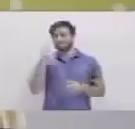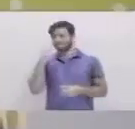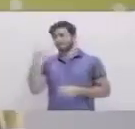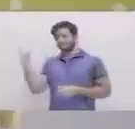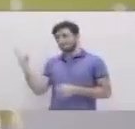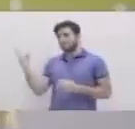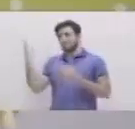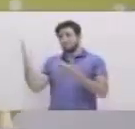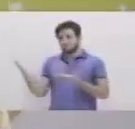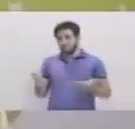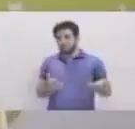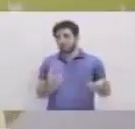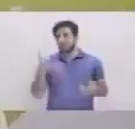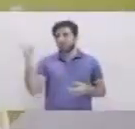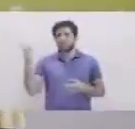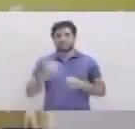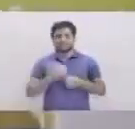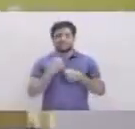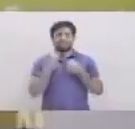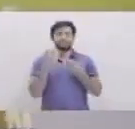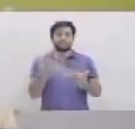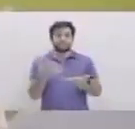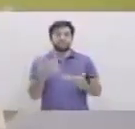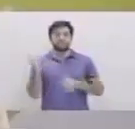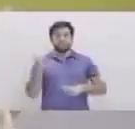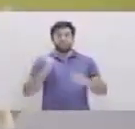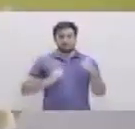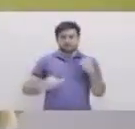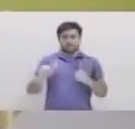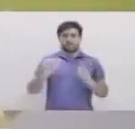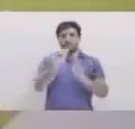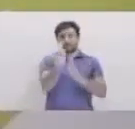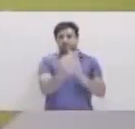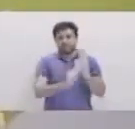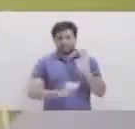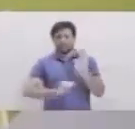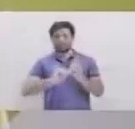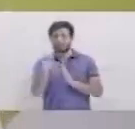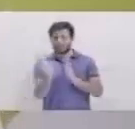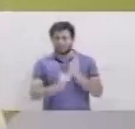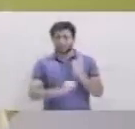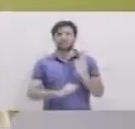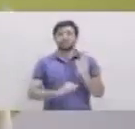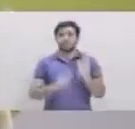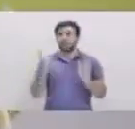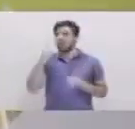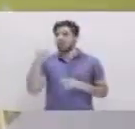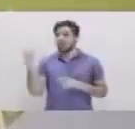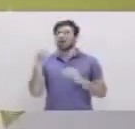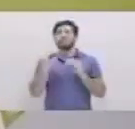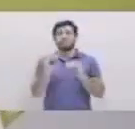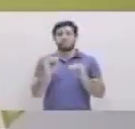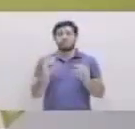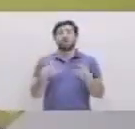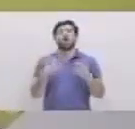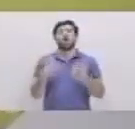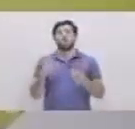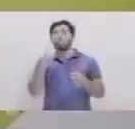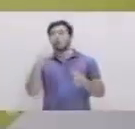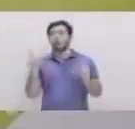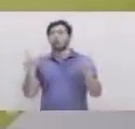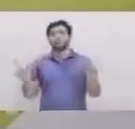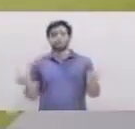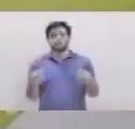Bienvenidos al segmento de expresión artística. Hoy nos acompaña nuevamente el profesor Jimmy Vázquez para seguirnos enseñando un poco más sobre